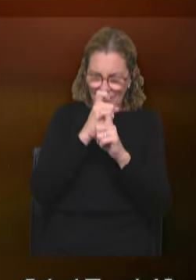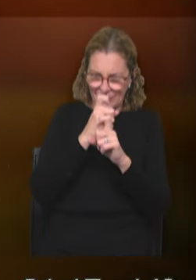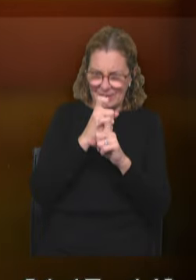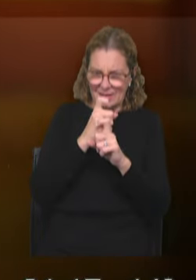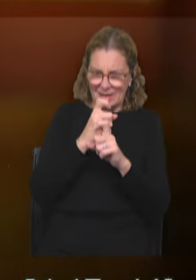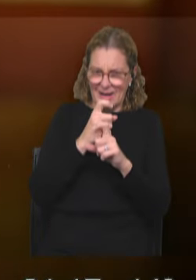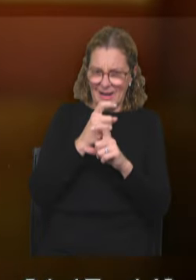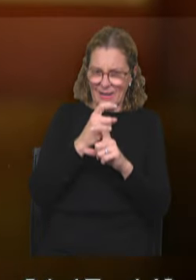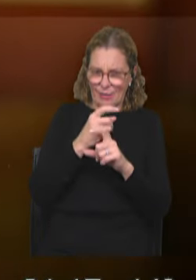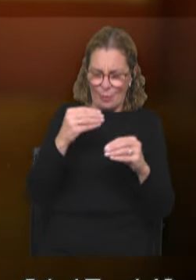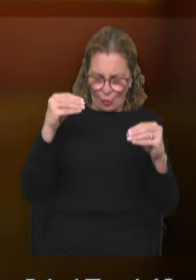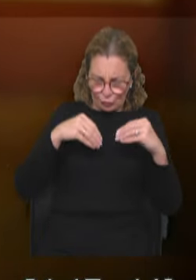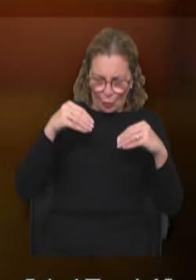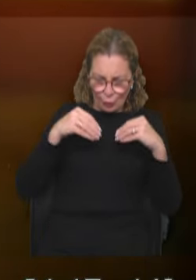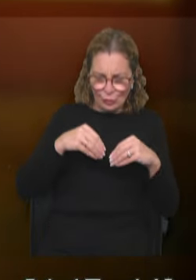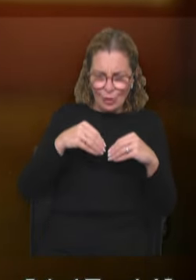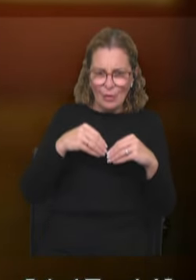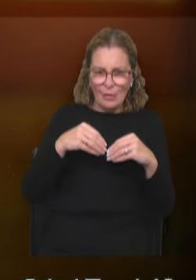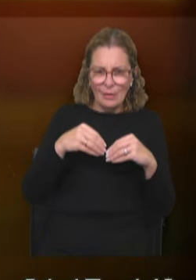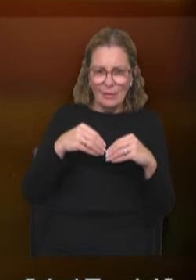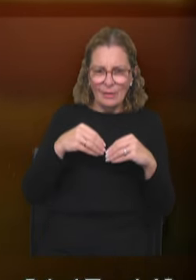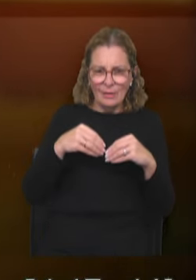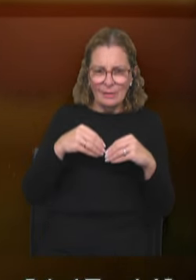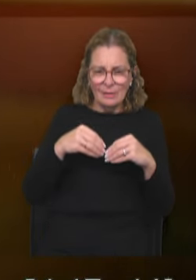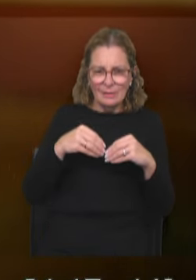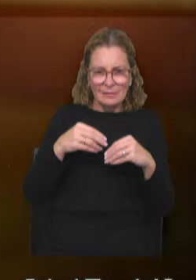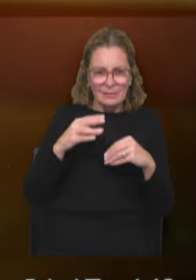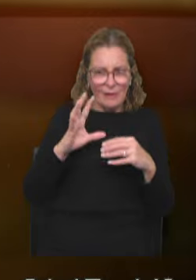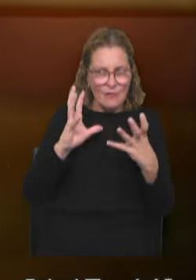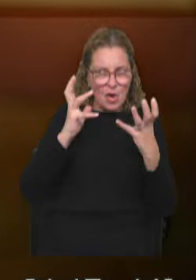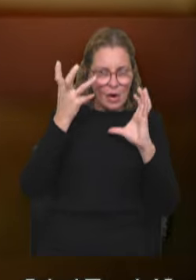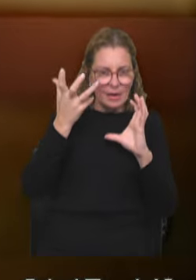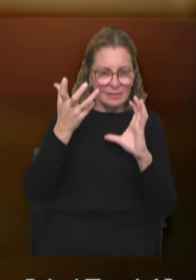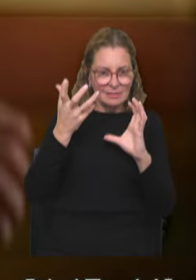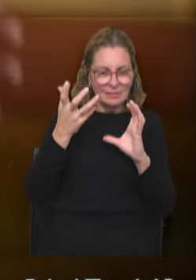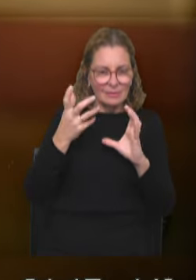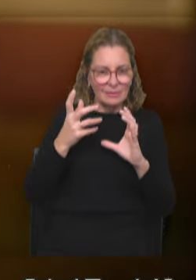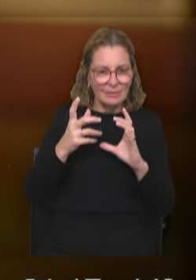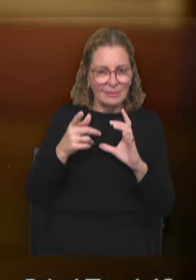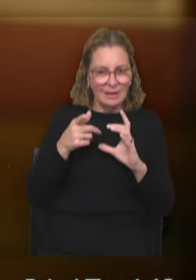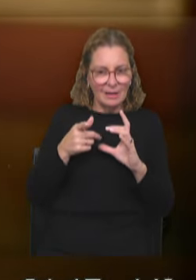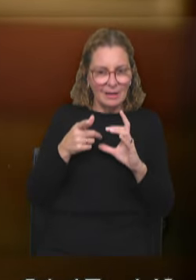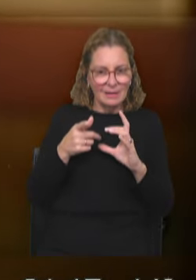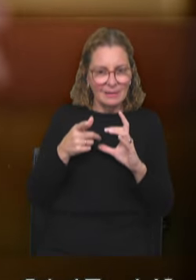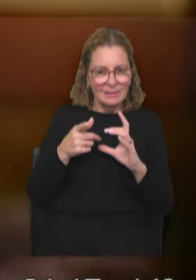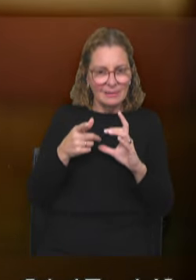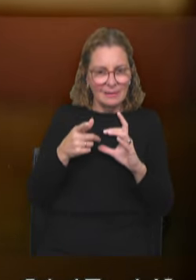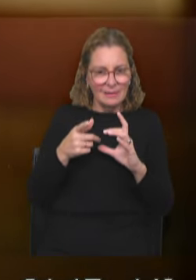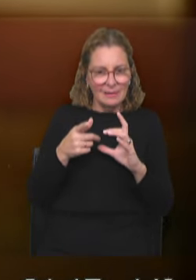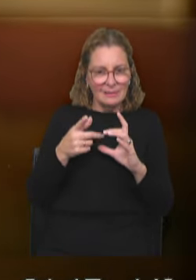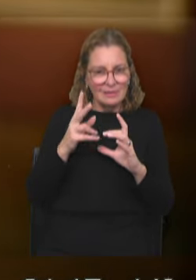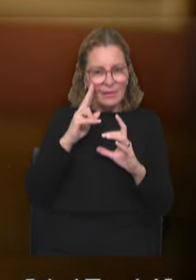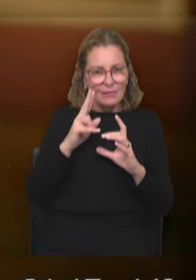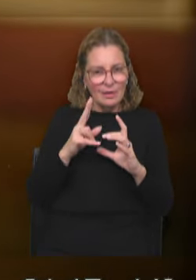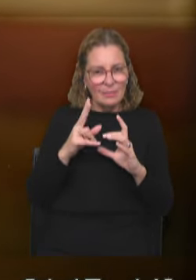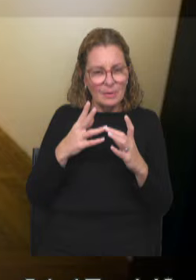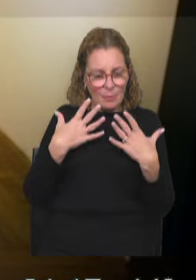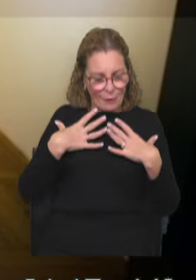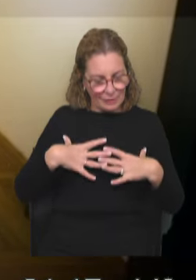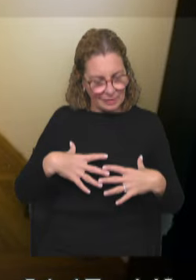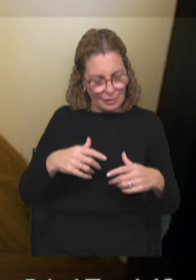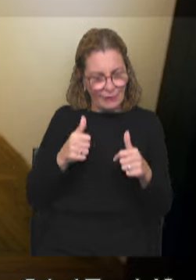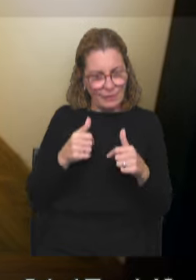andaban sucios, eran violentos. Bueno, acá está el gaucho idealizado, bien